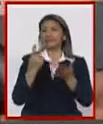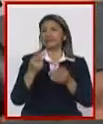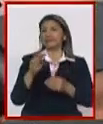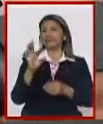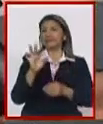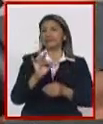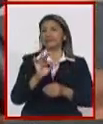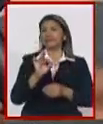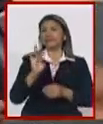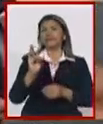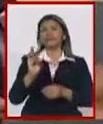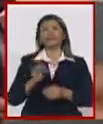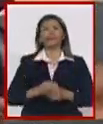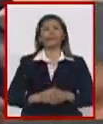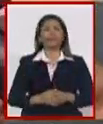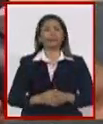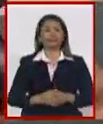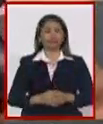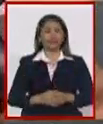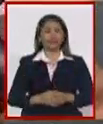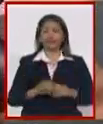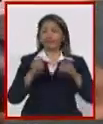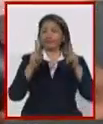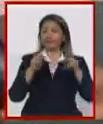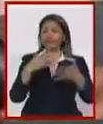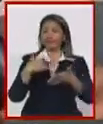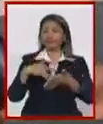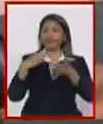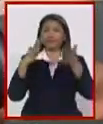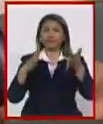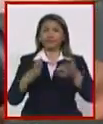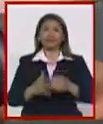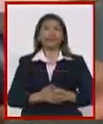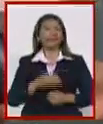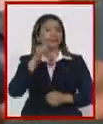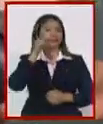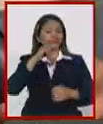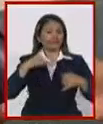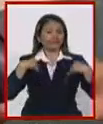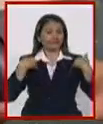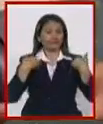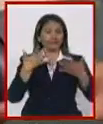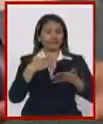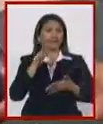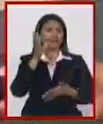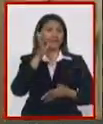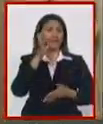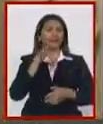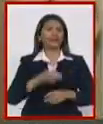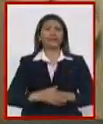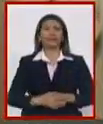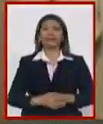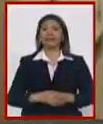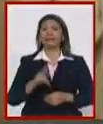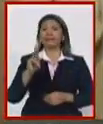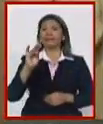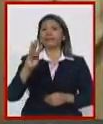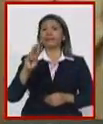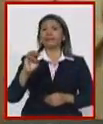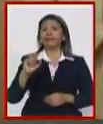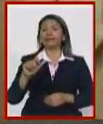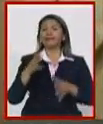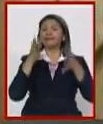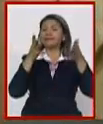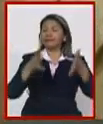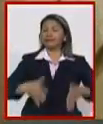era 97 sobre 100. Una persona estudiosa, ¿no? Una mujer joven estudiosa, joven madre. Kimberly deja esta